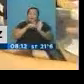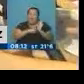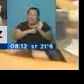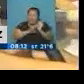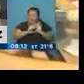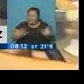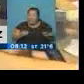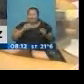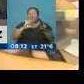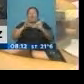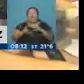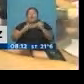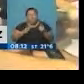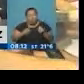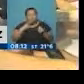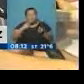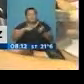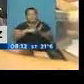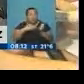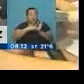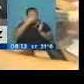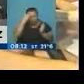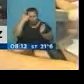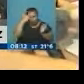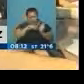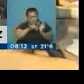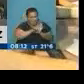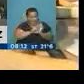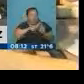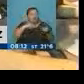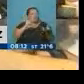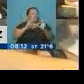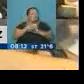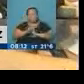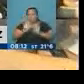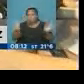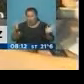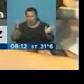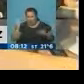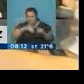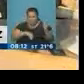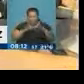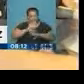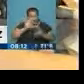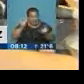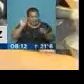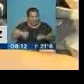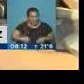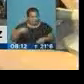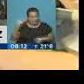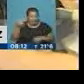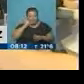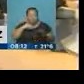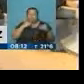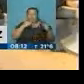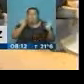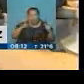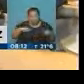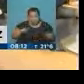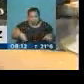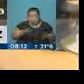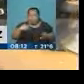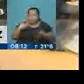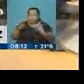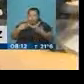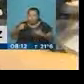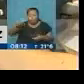forma de hacerlo es lo que dice la propia Constitución de la Nación. No hay otra forma para inventarla. ¿Eso ya fue aceptado por el entorno del propio? No lo sé, pero